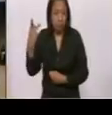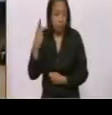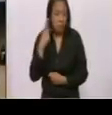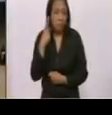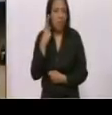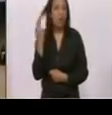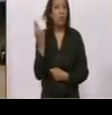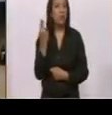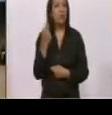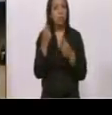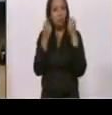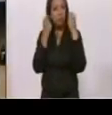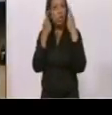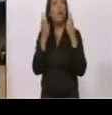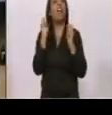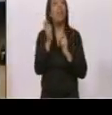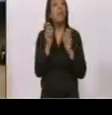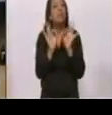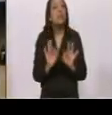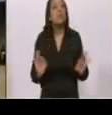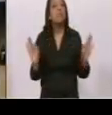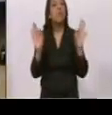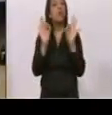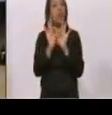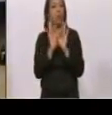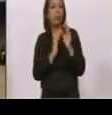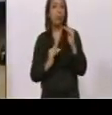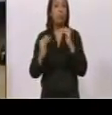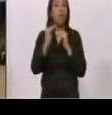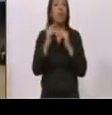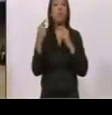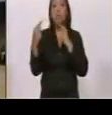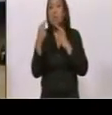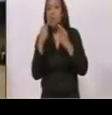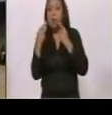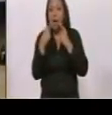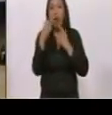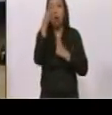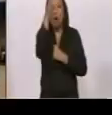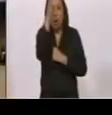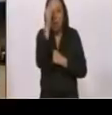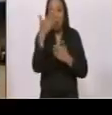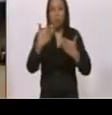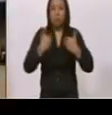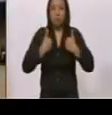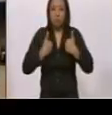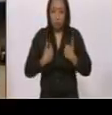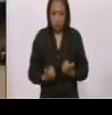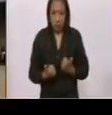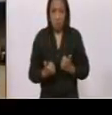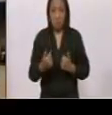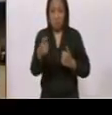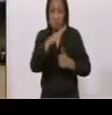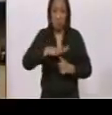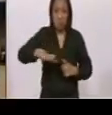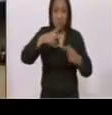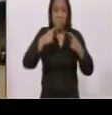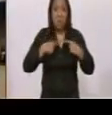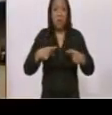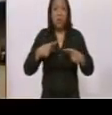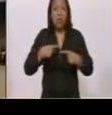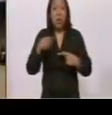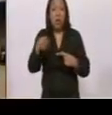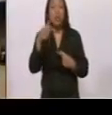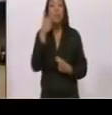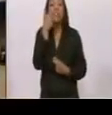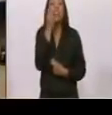debemos privilegiar el diálogo, el entendimiento y el acuerdo. La sociedad espera de